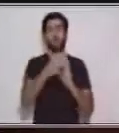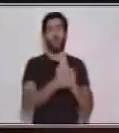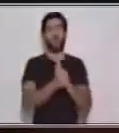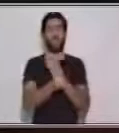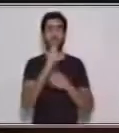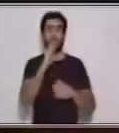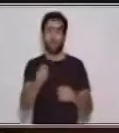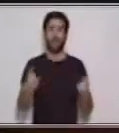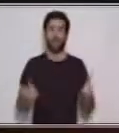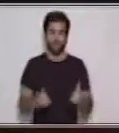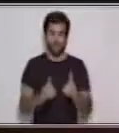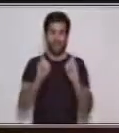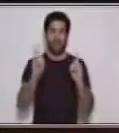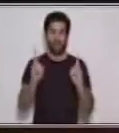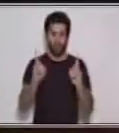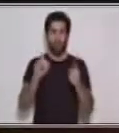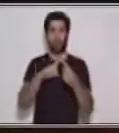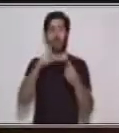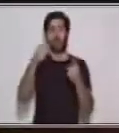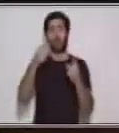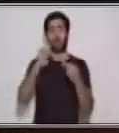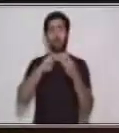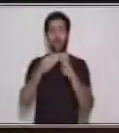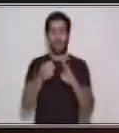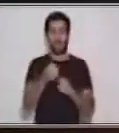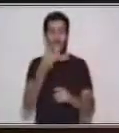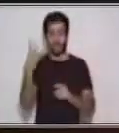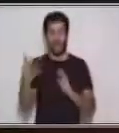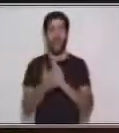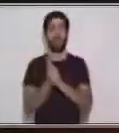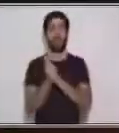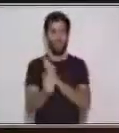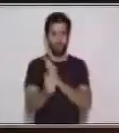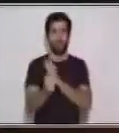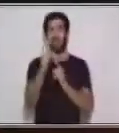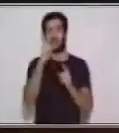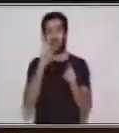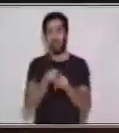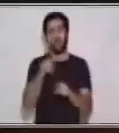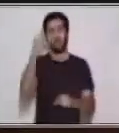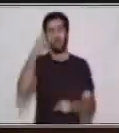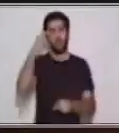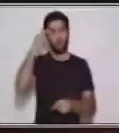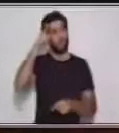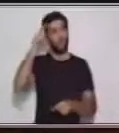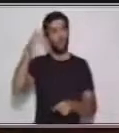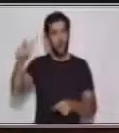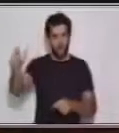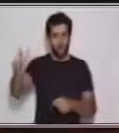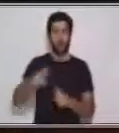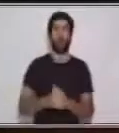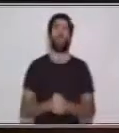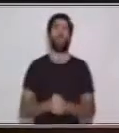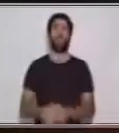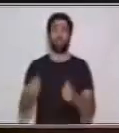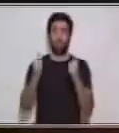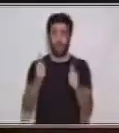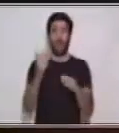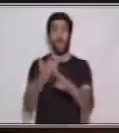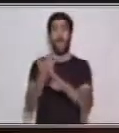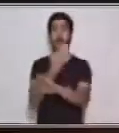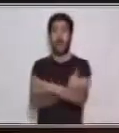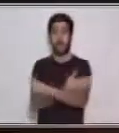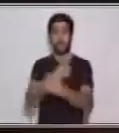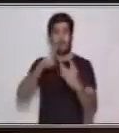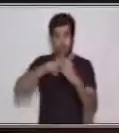destrezas como la atención, la memoria, habilidad numérica, pensamiento lógico. Antes de empezar, te recomiendo que